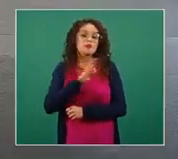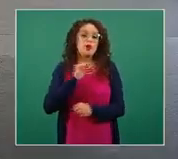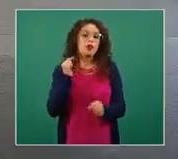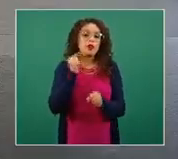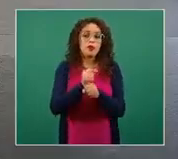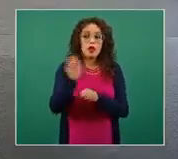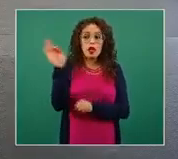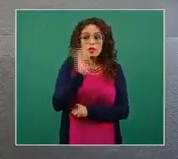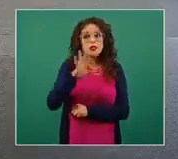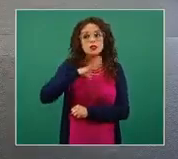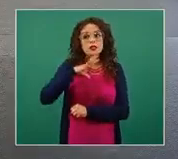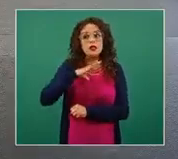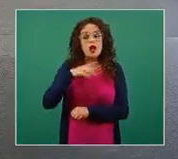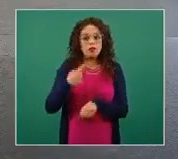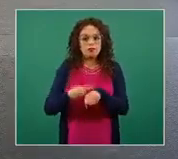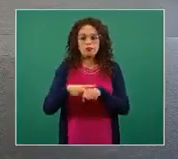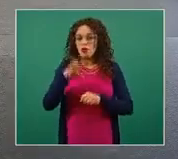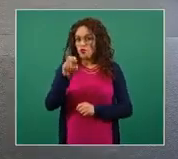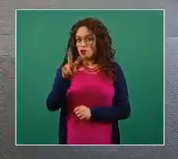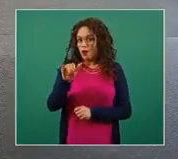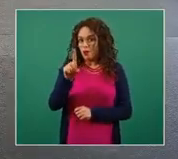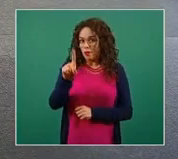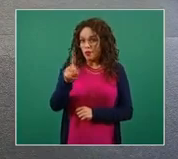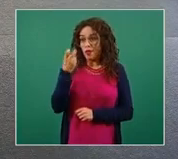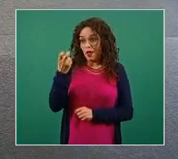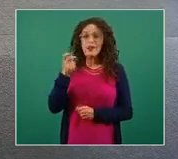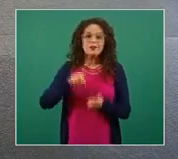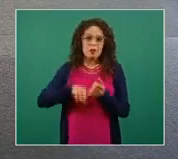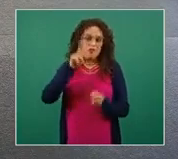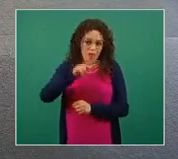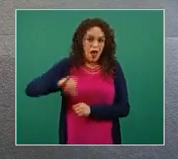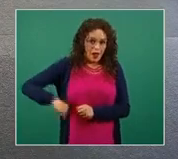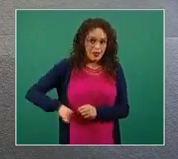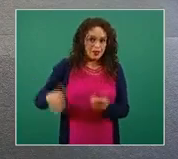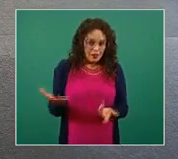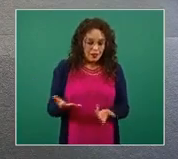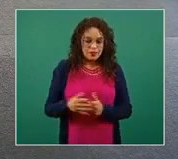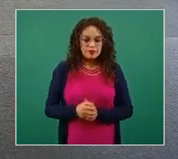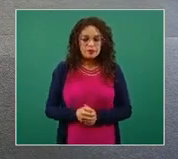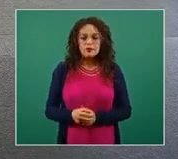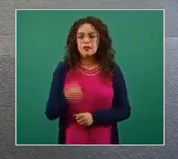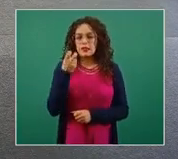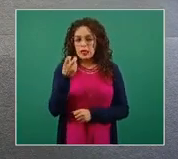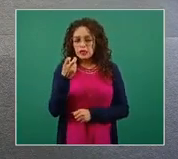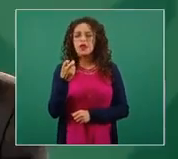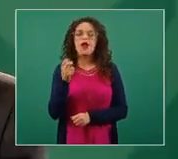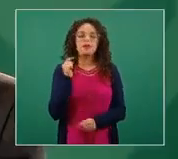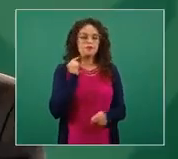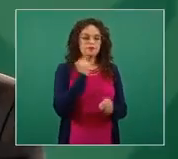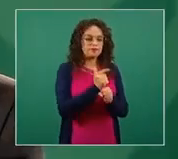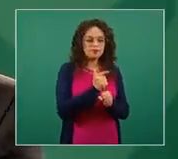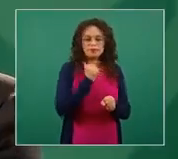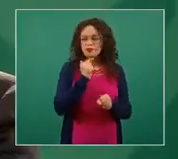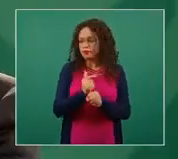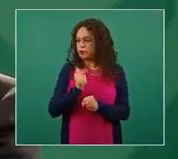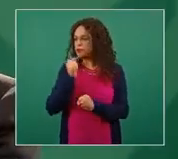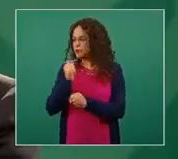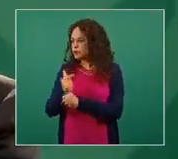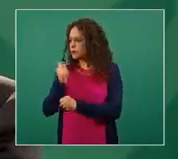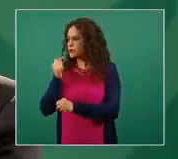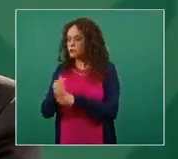es el desenlace de interés. Y se va sumando, se va haciendo la identificación de cuántas personas en el